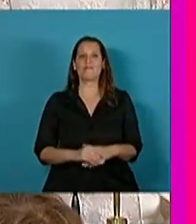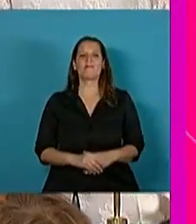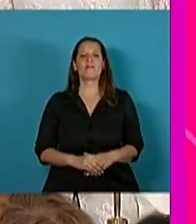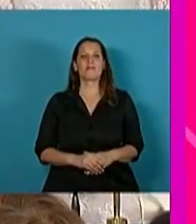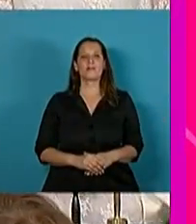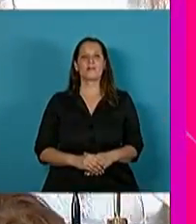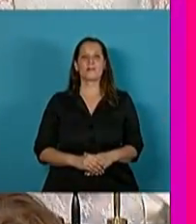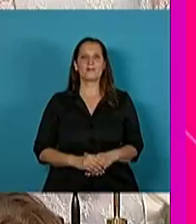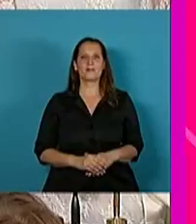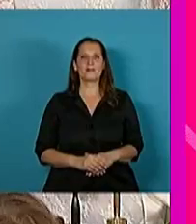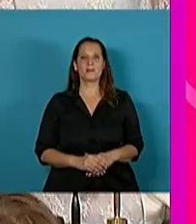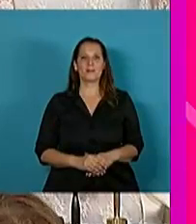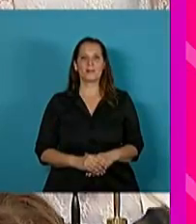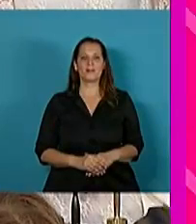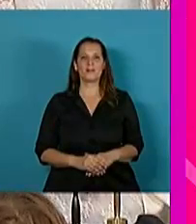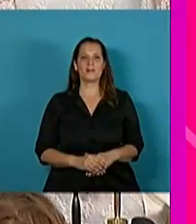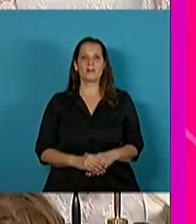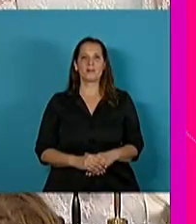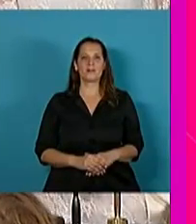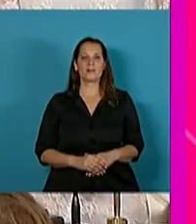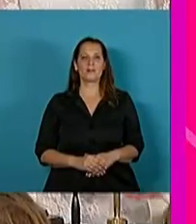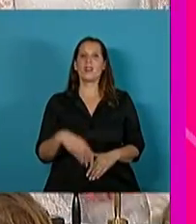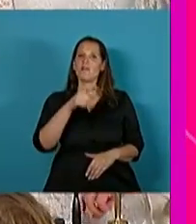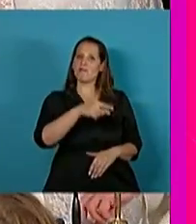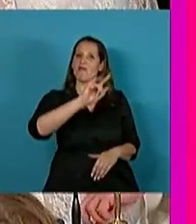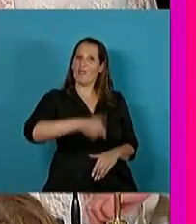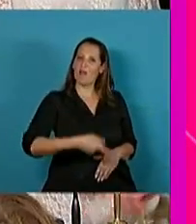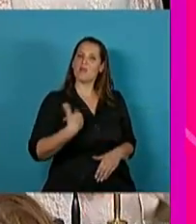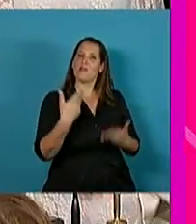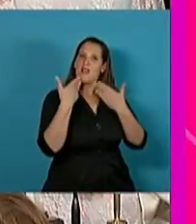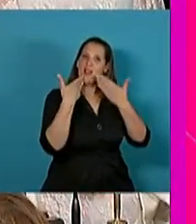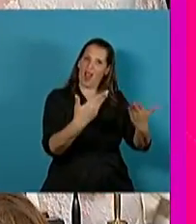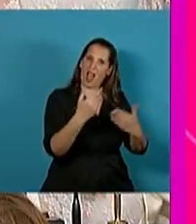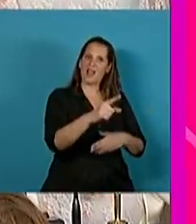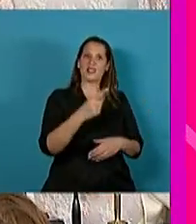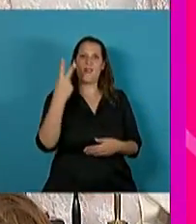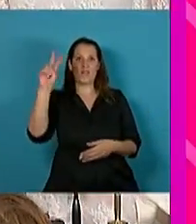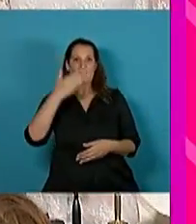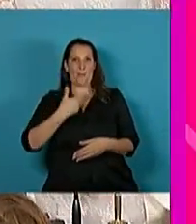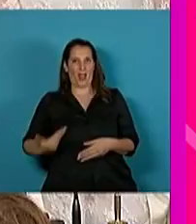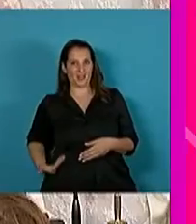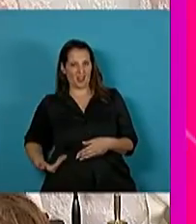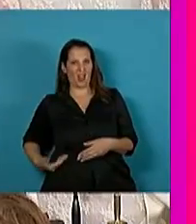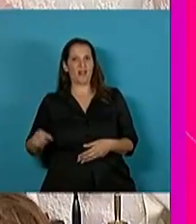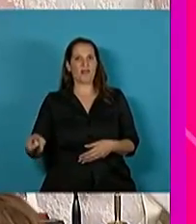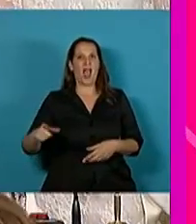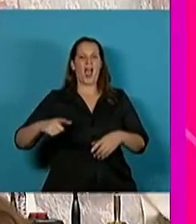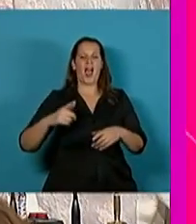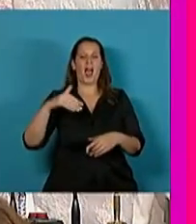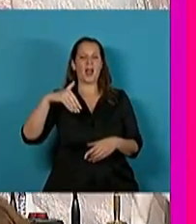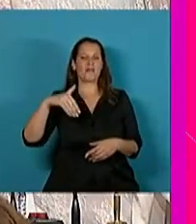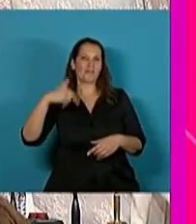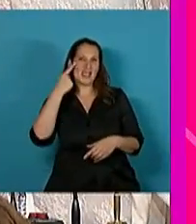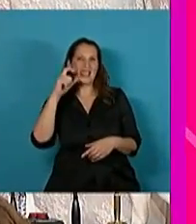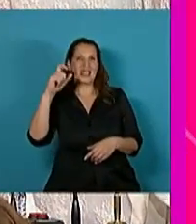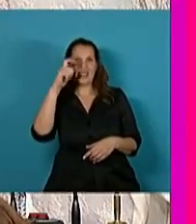la palabra es eso. Fue un acto de cortesía. Sí, plenamente. Es espectacular. Y nació espontáneo. No creo que haya estado preparado. Me parece que